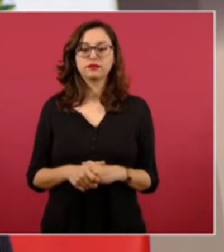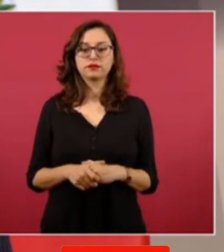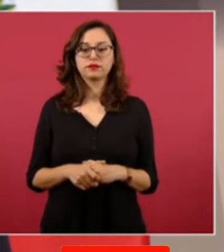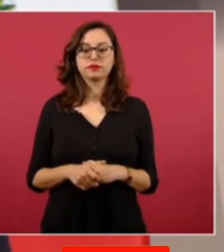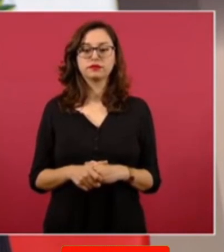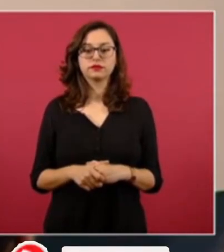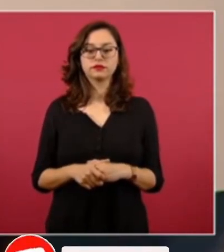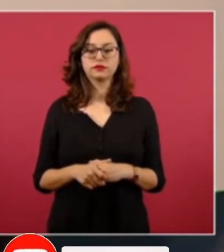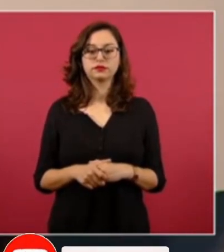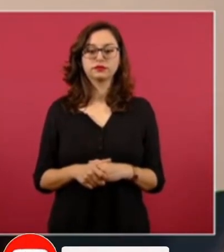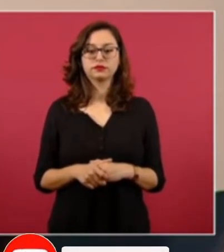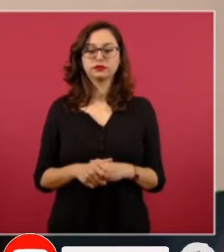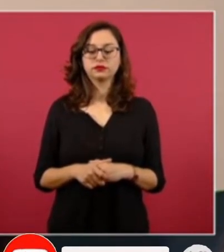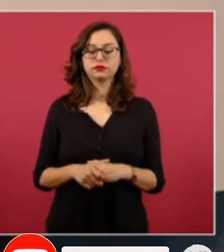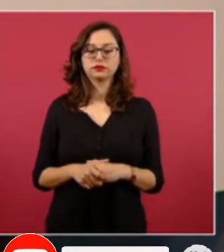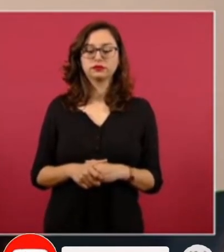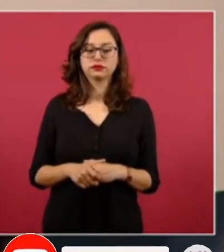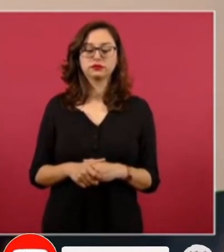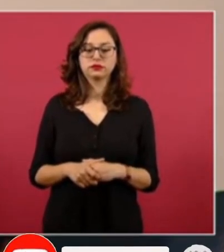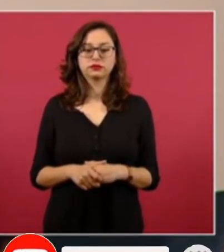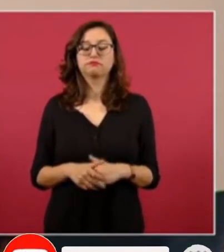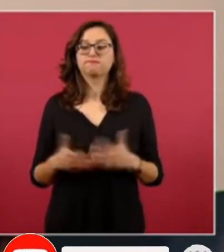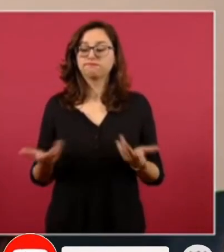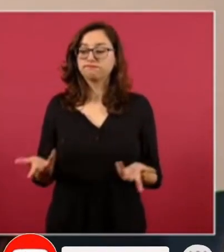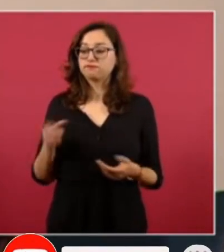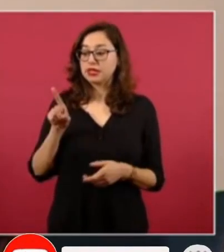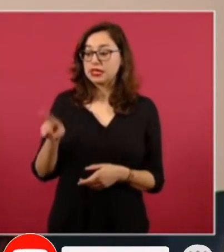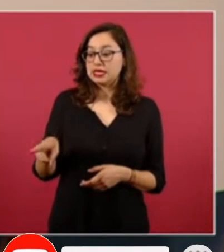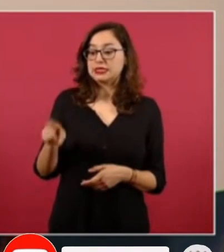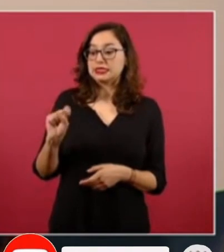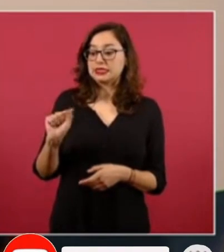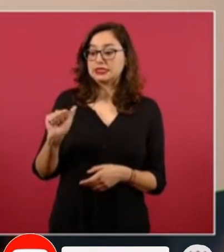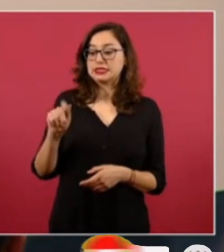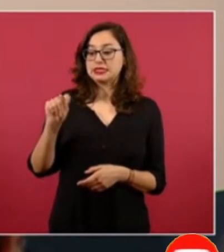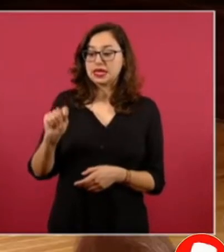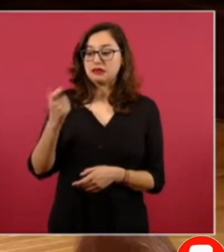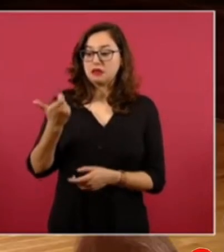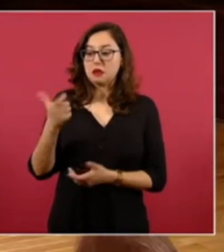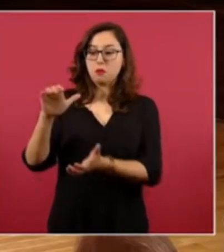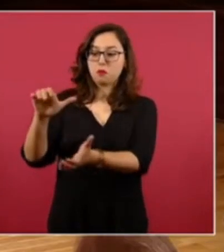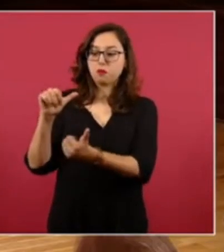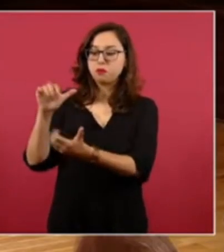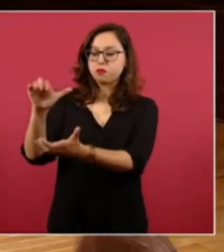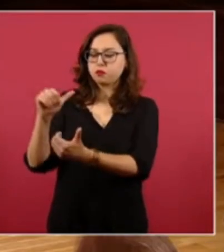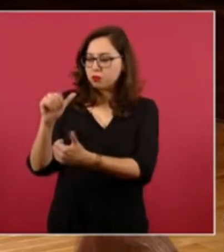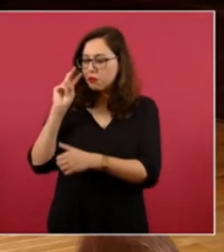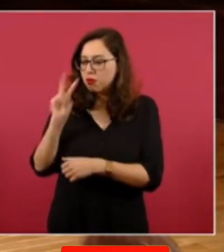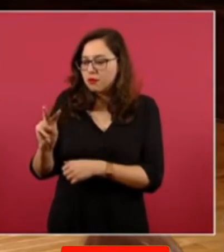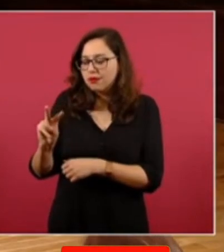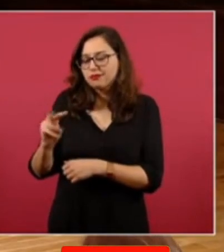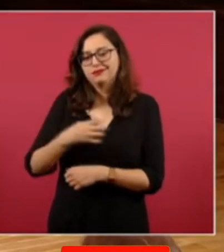El dato de ingresos, pues me estimula